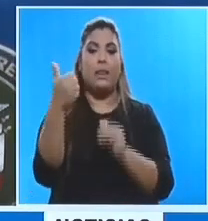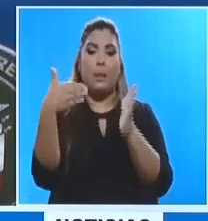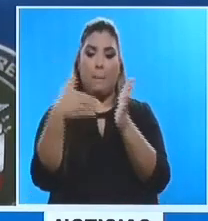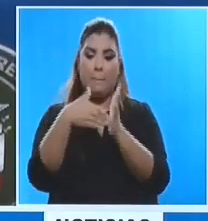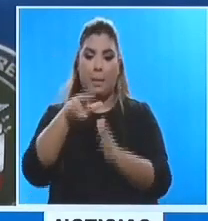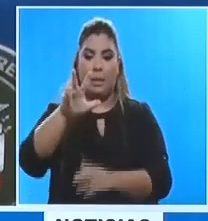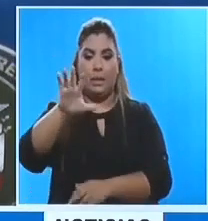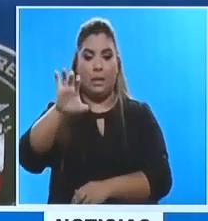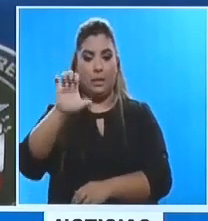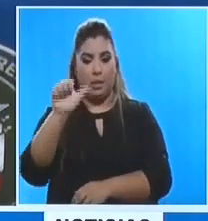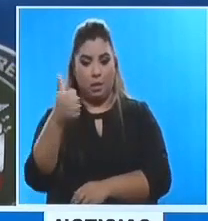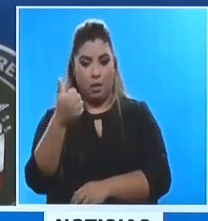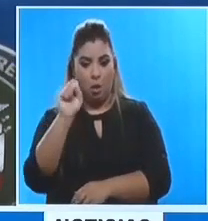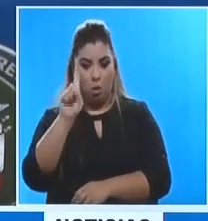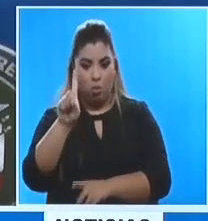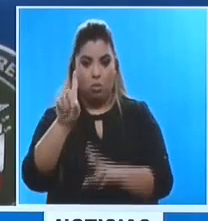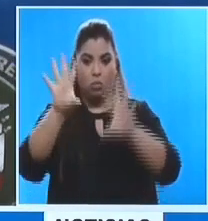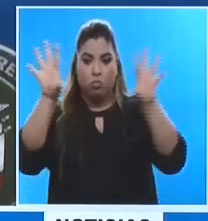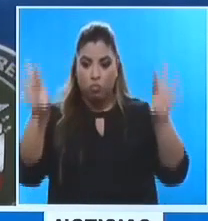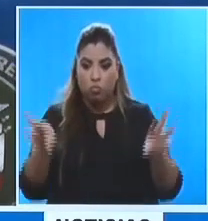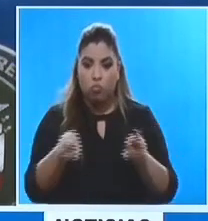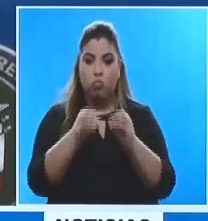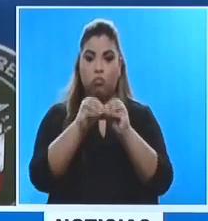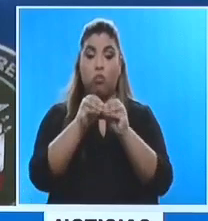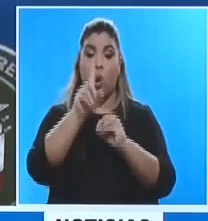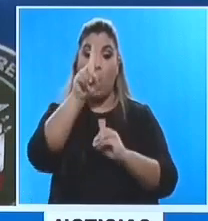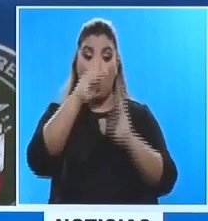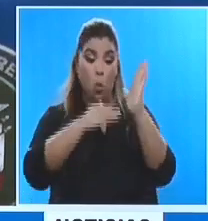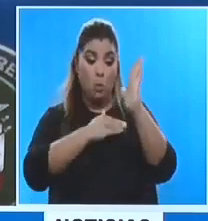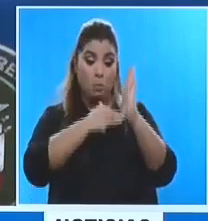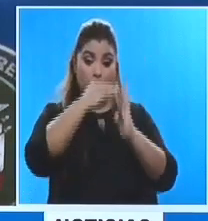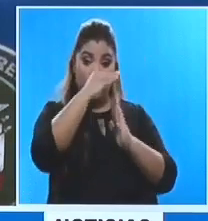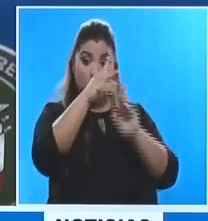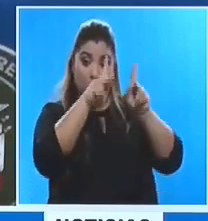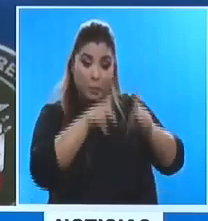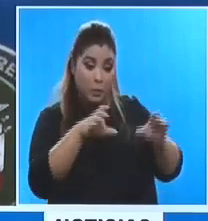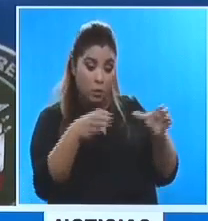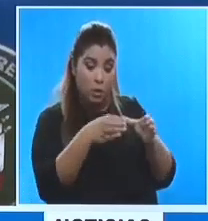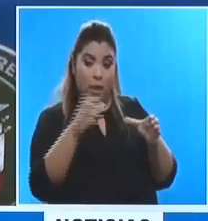10.311, para un total de pruebas por millón de 10.415.